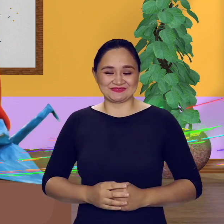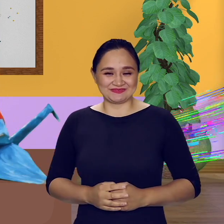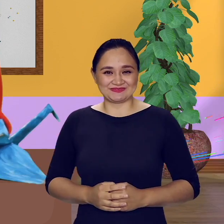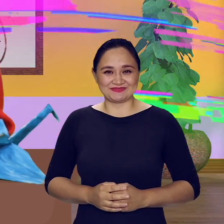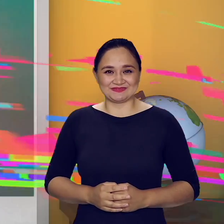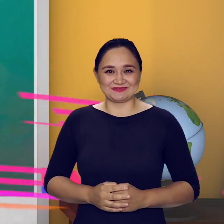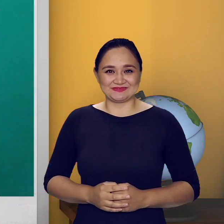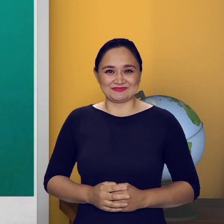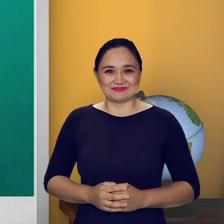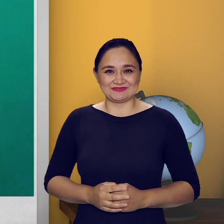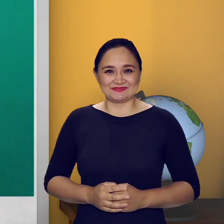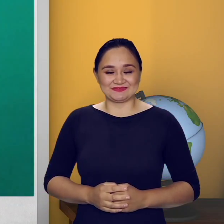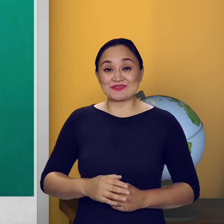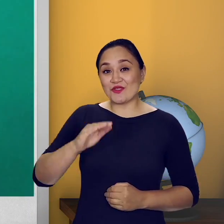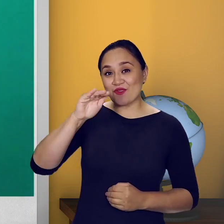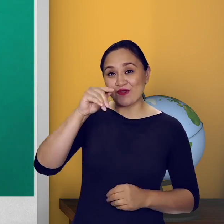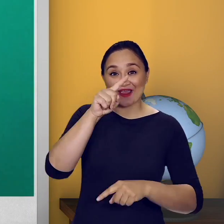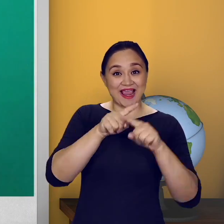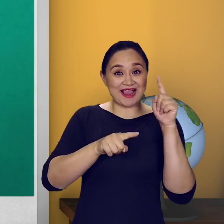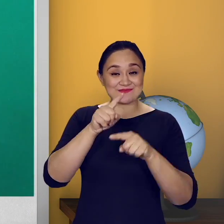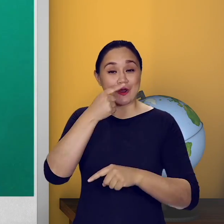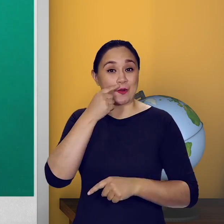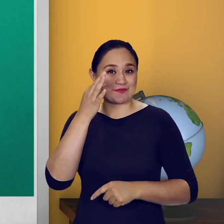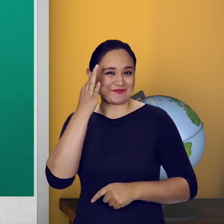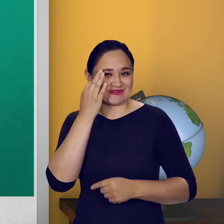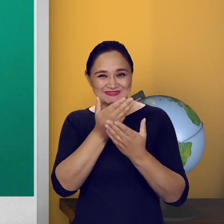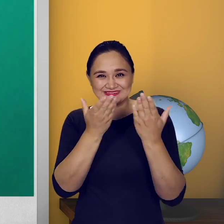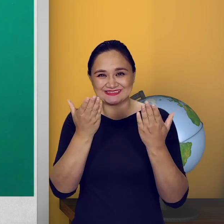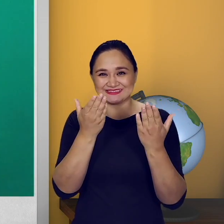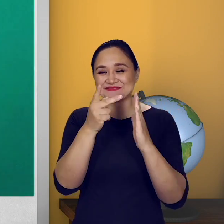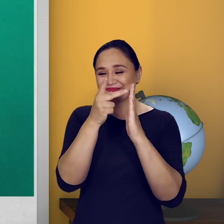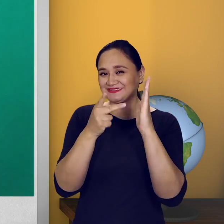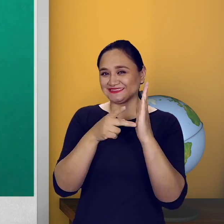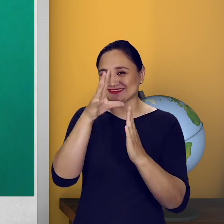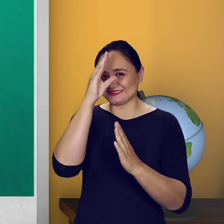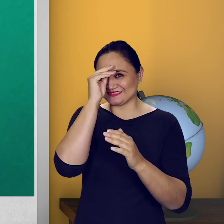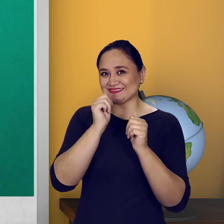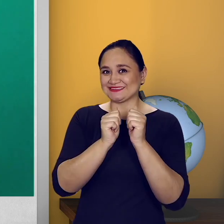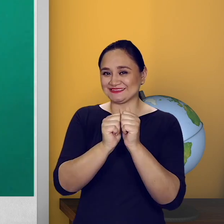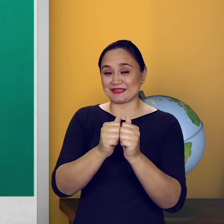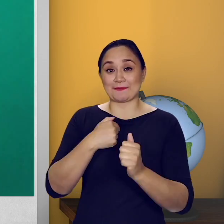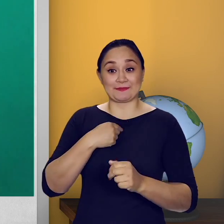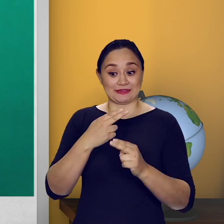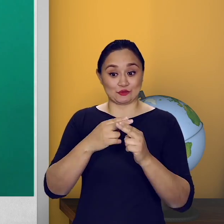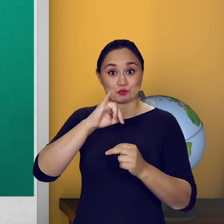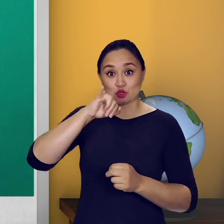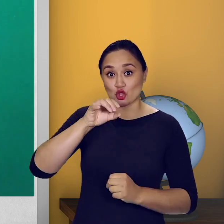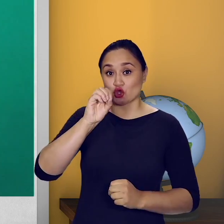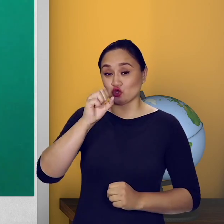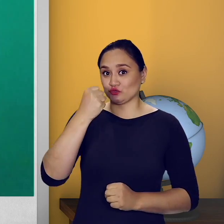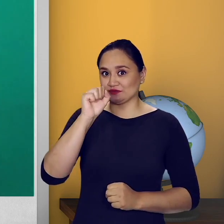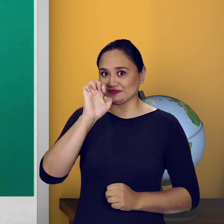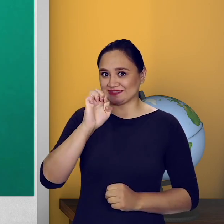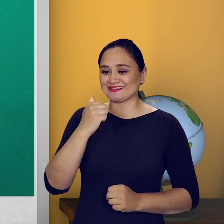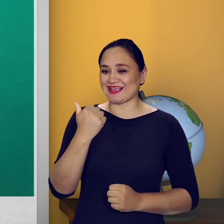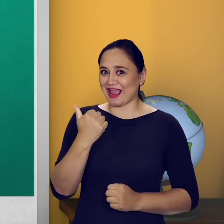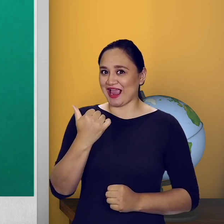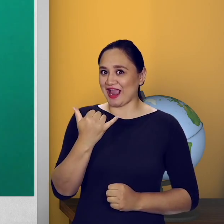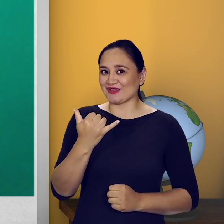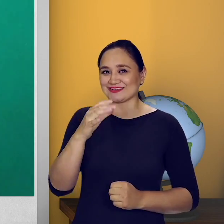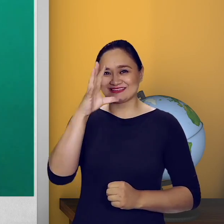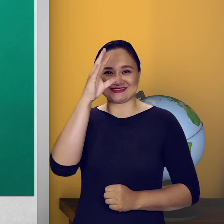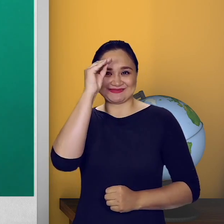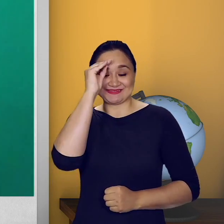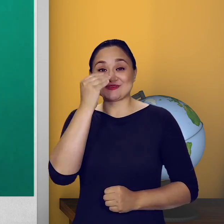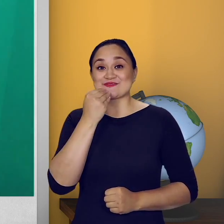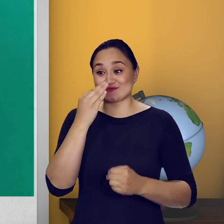Hola, amigas y amigos de Aprendemos Juntos. Mi nombre es José Antonio y hoy vamos a aprender a